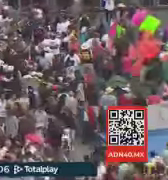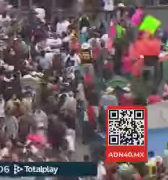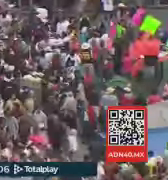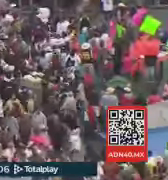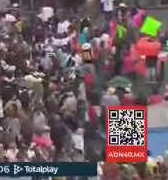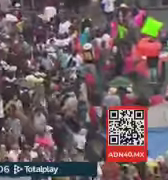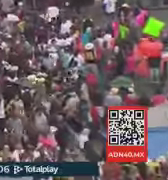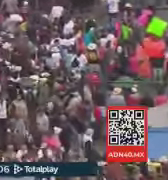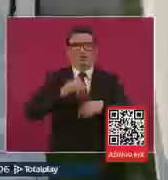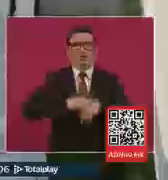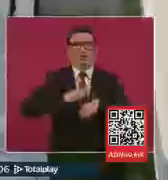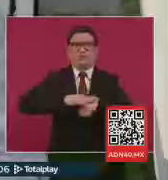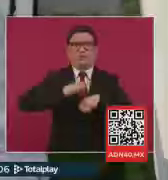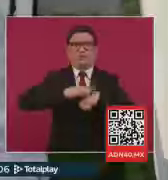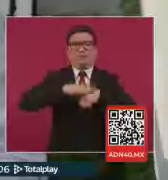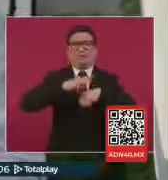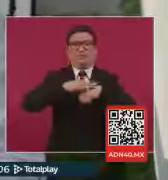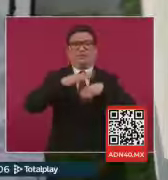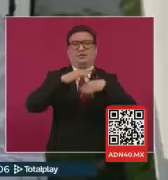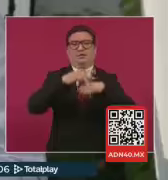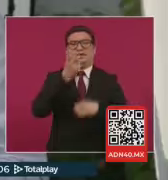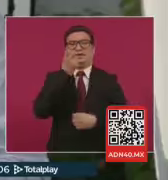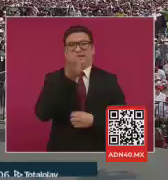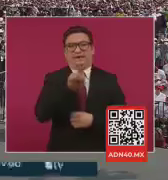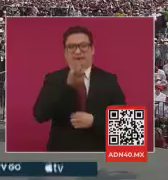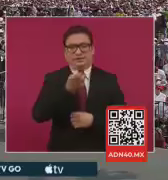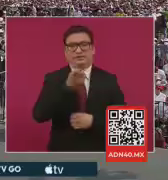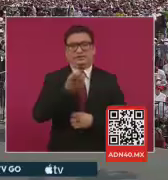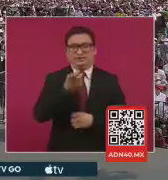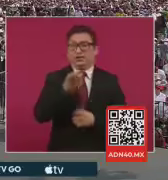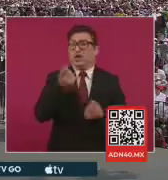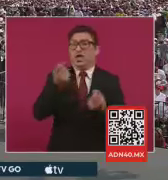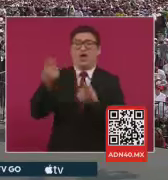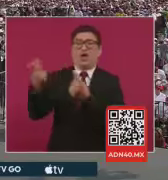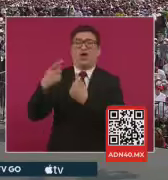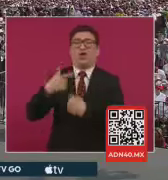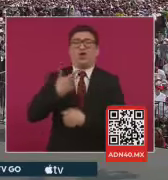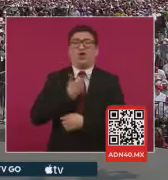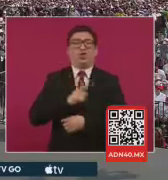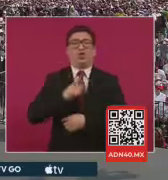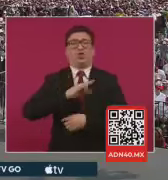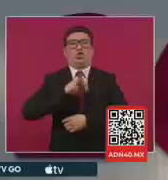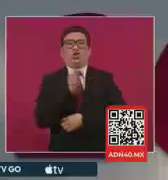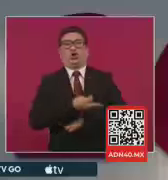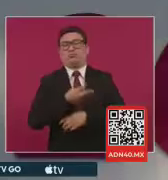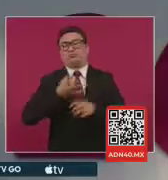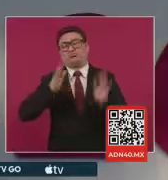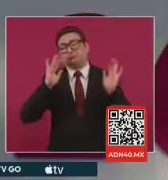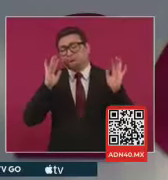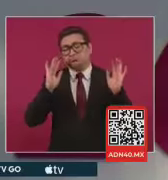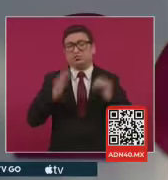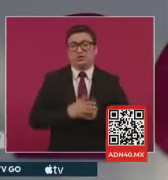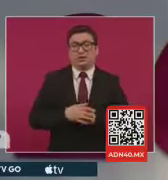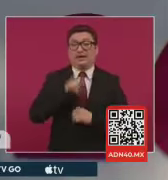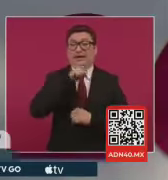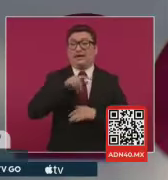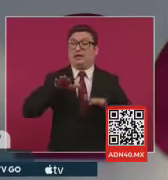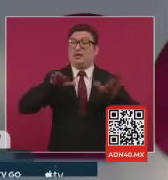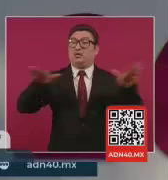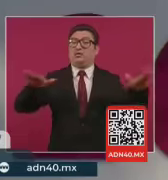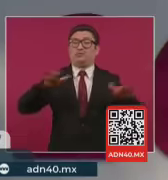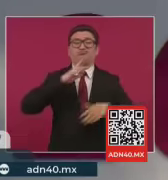vivo. Y es, aunque no lo quieran aceptar, uno de los mejores